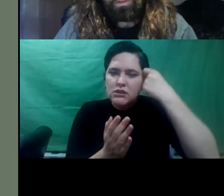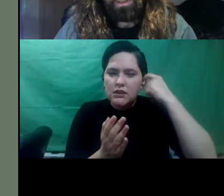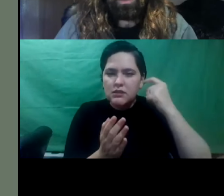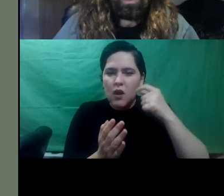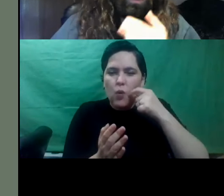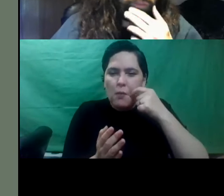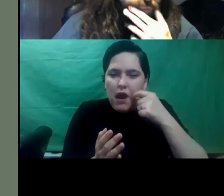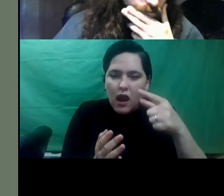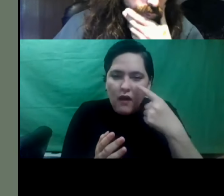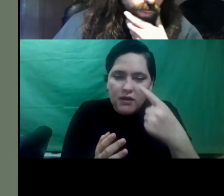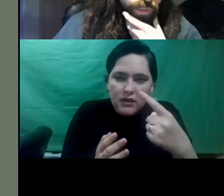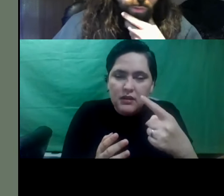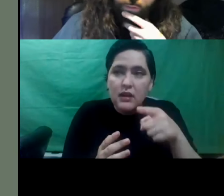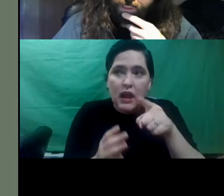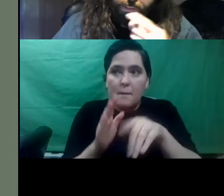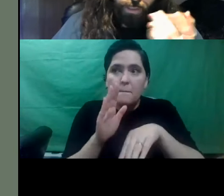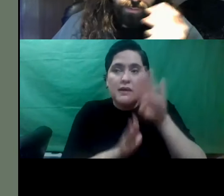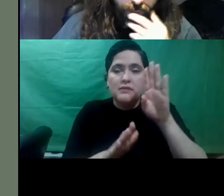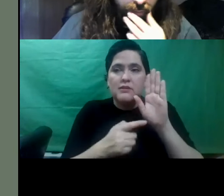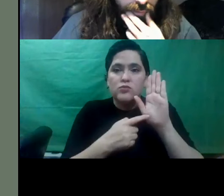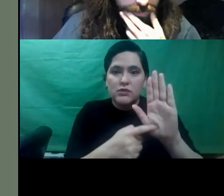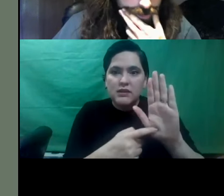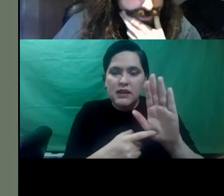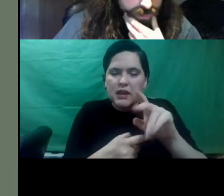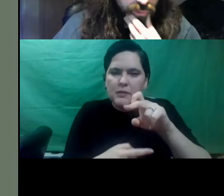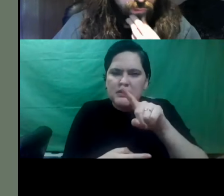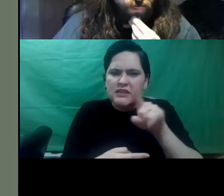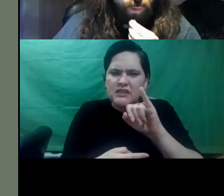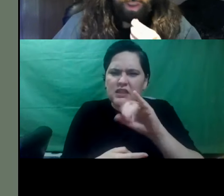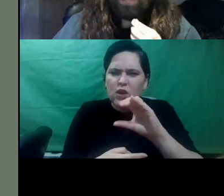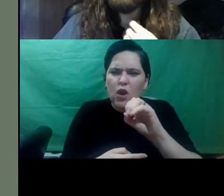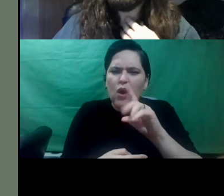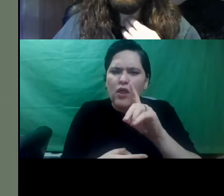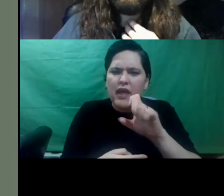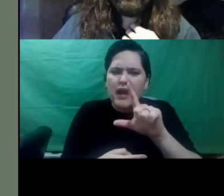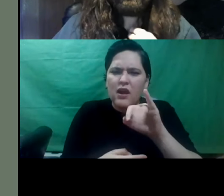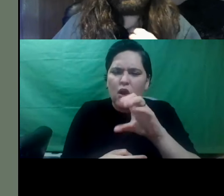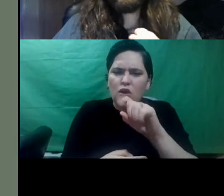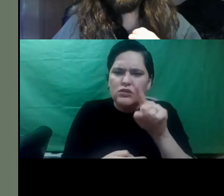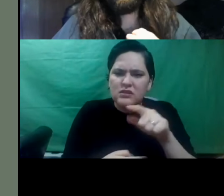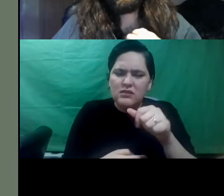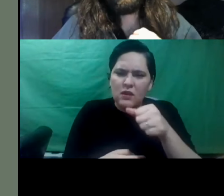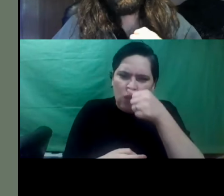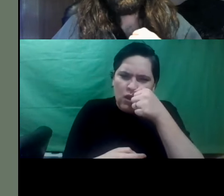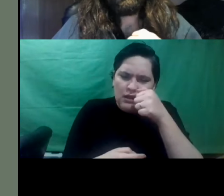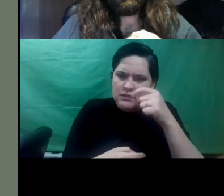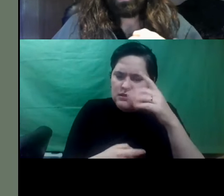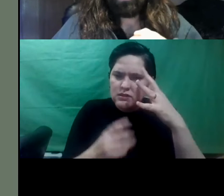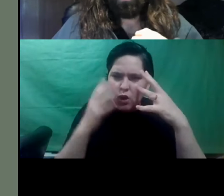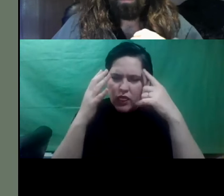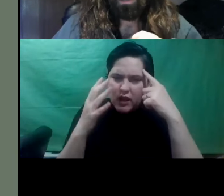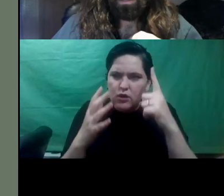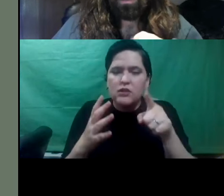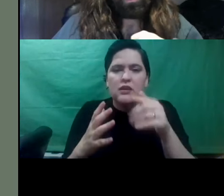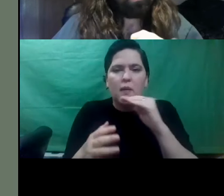de la investigación de psicodélicos en el mundo, al igual que Robin Carhart Harris, quien es el director del Centro de Psicodélicos en Imperial. Enzo ahora está